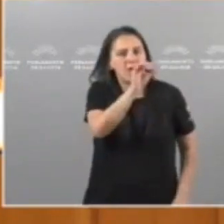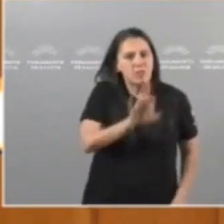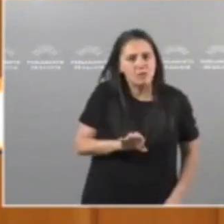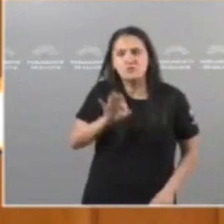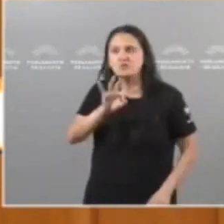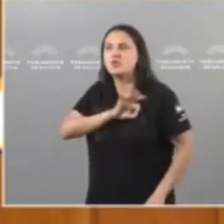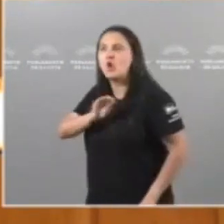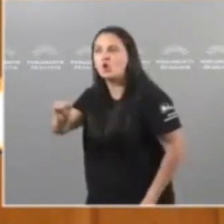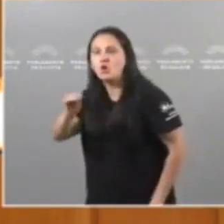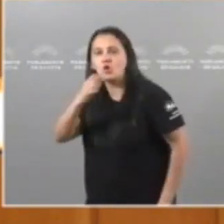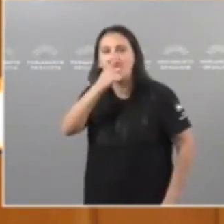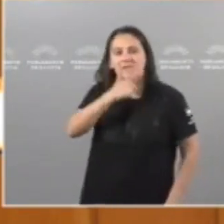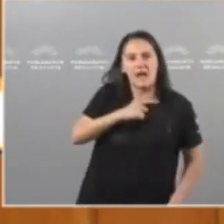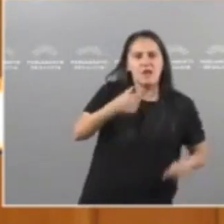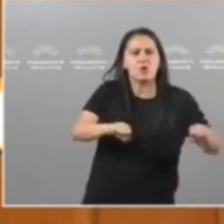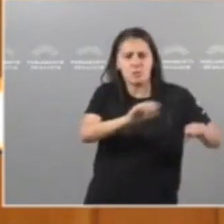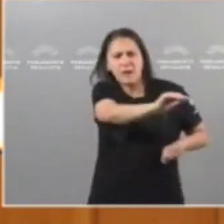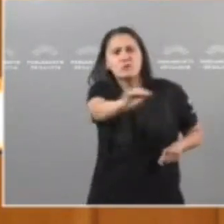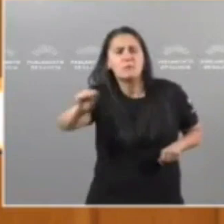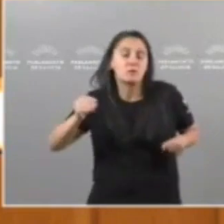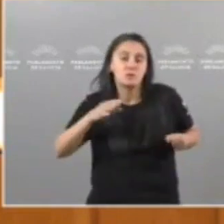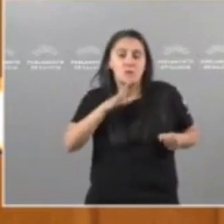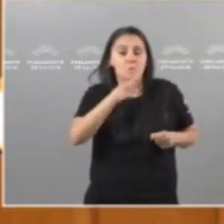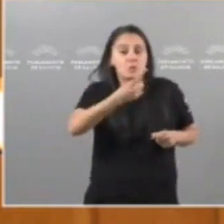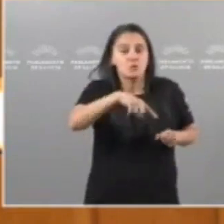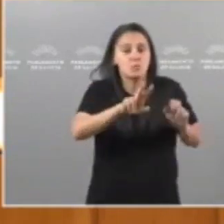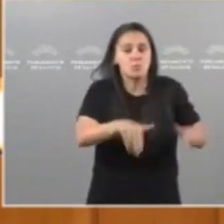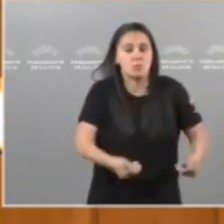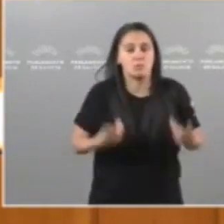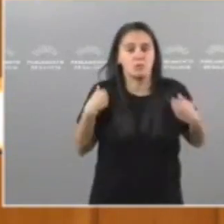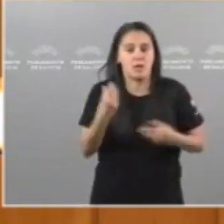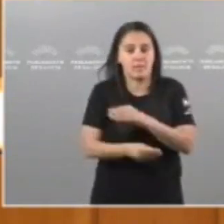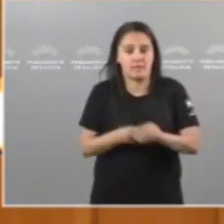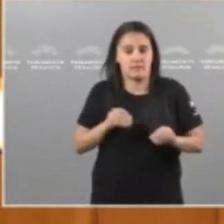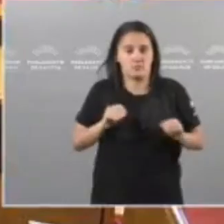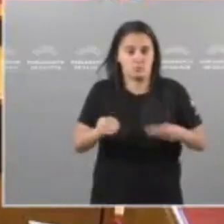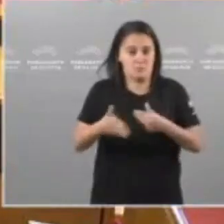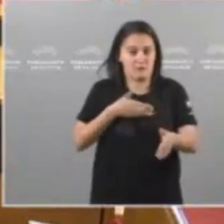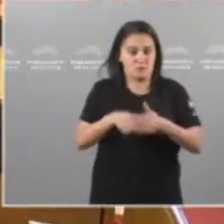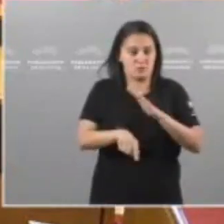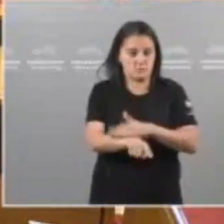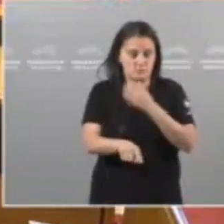señor Comesaña, ao señor Rueda, bueno, pois non sei, porque son vostedes que me están facendo esta xestión.